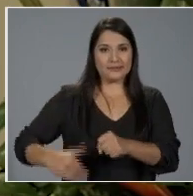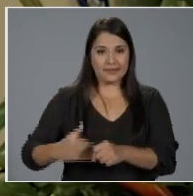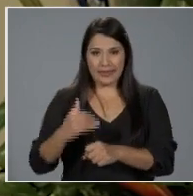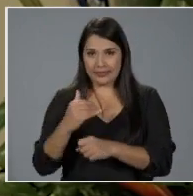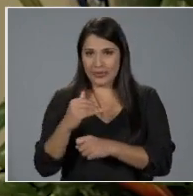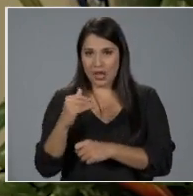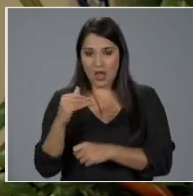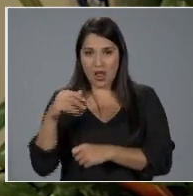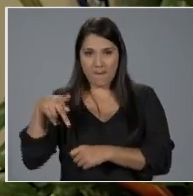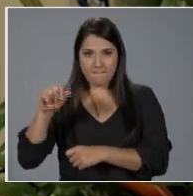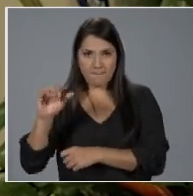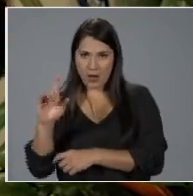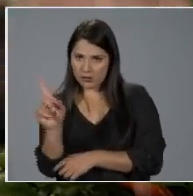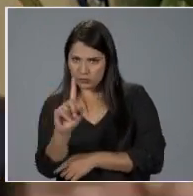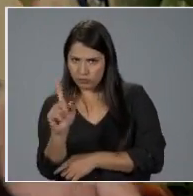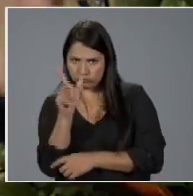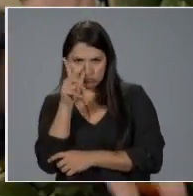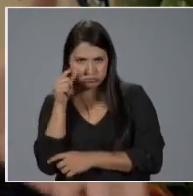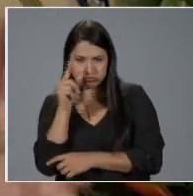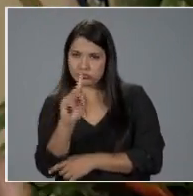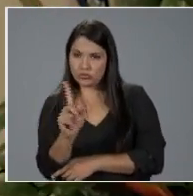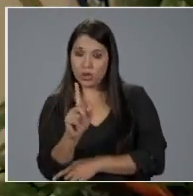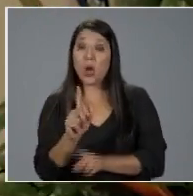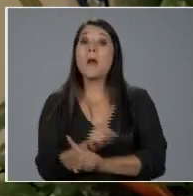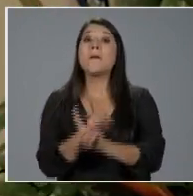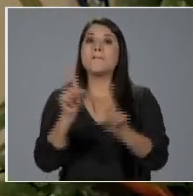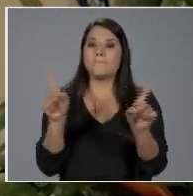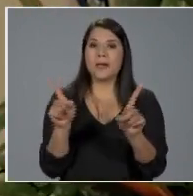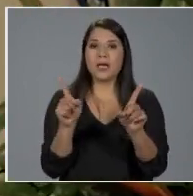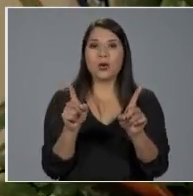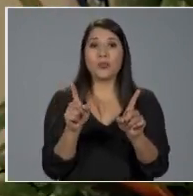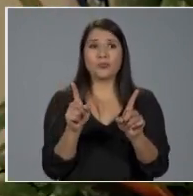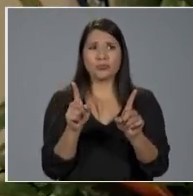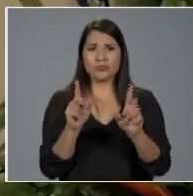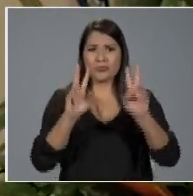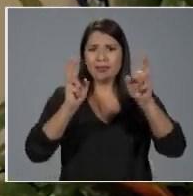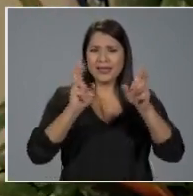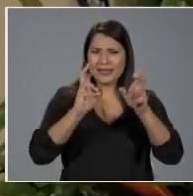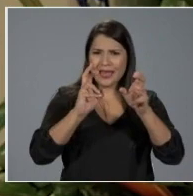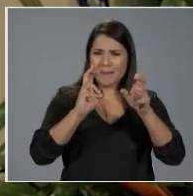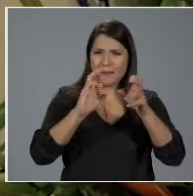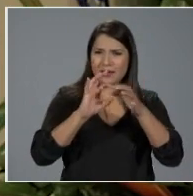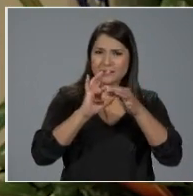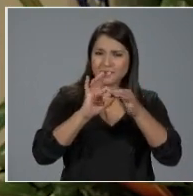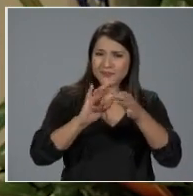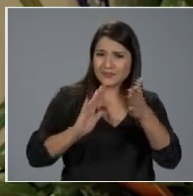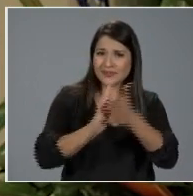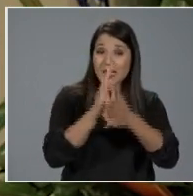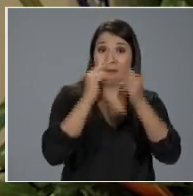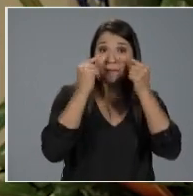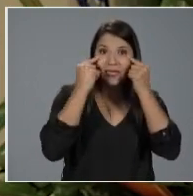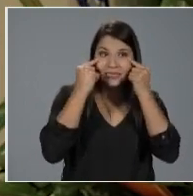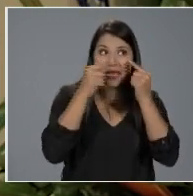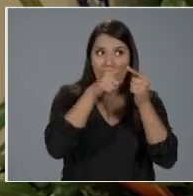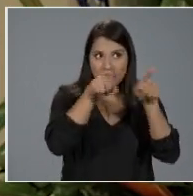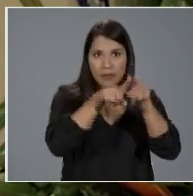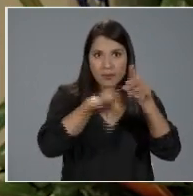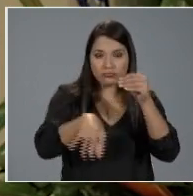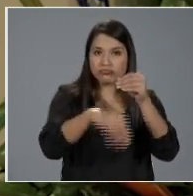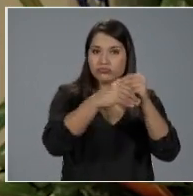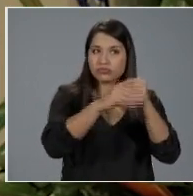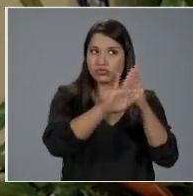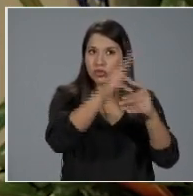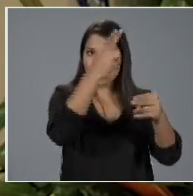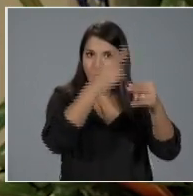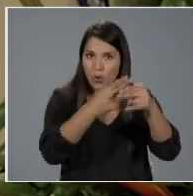saliente. Pero como él en la comisión de la Asamblea Legislativa sobre el tema del cementazo fue incluido con su nombre, e inclusive ha